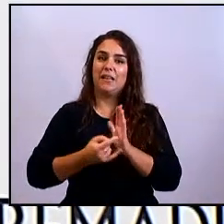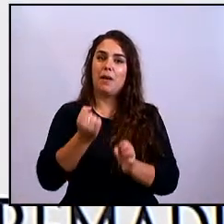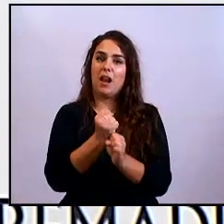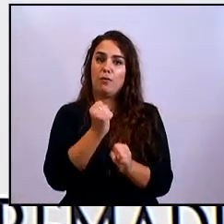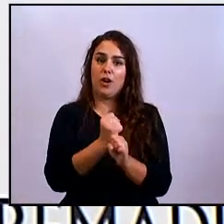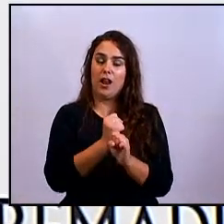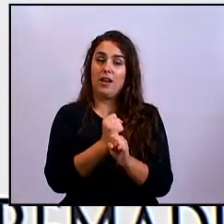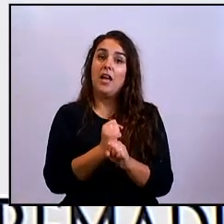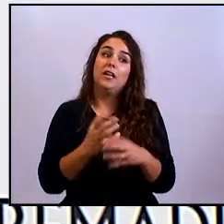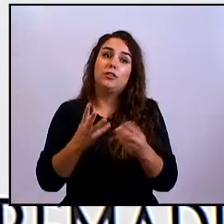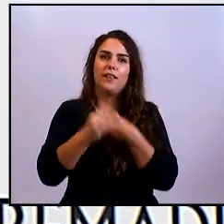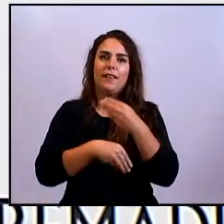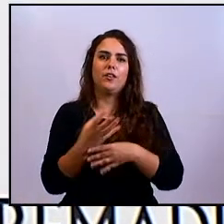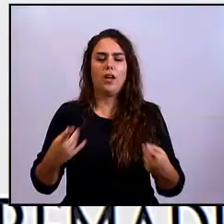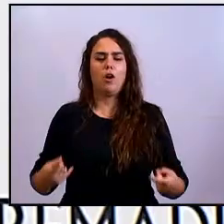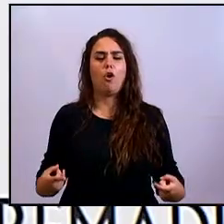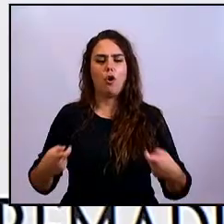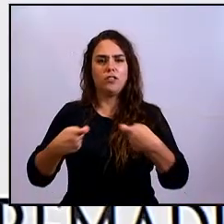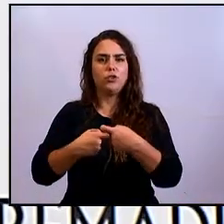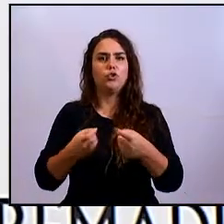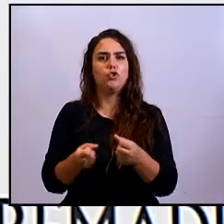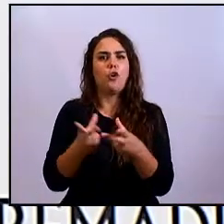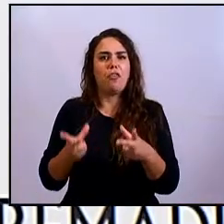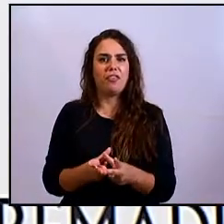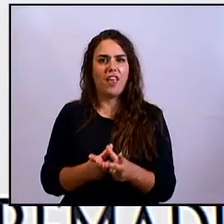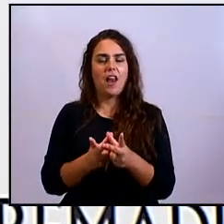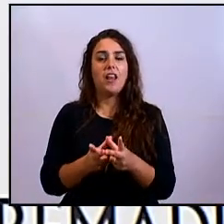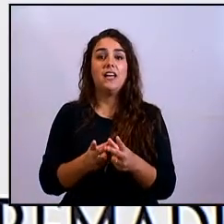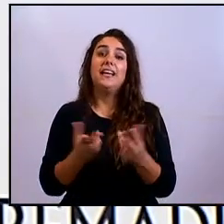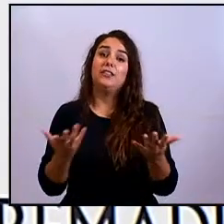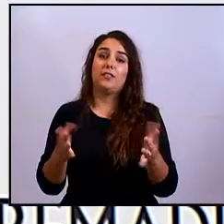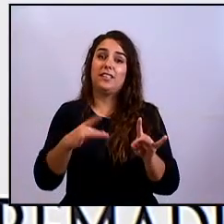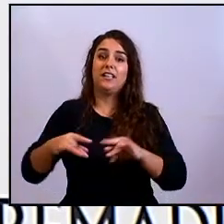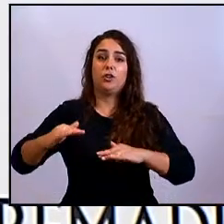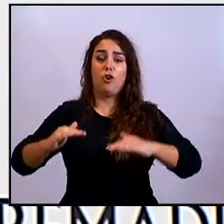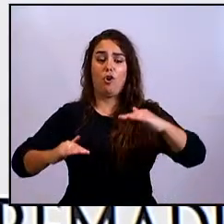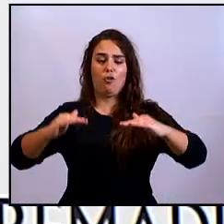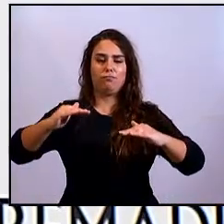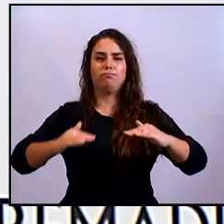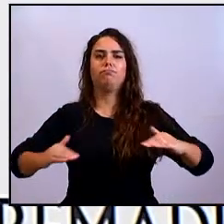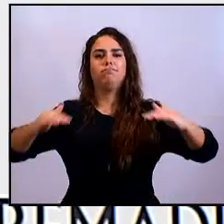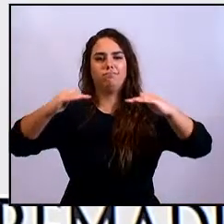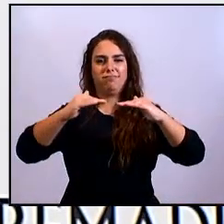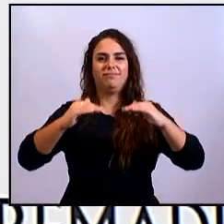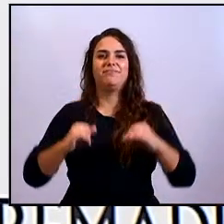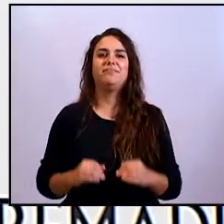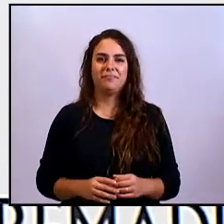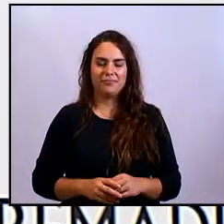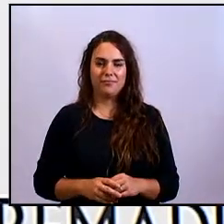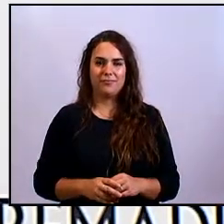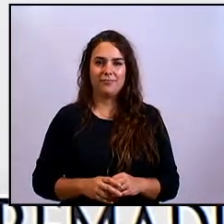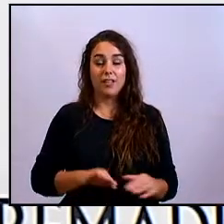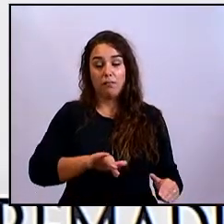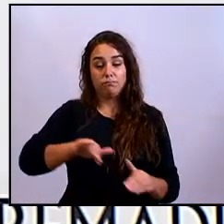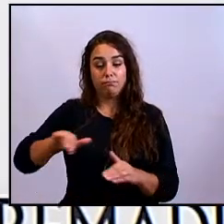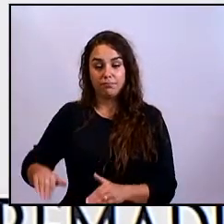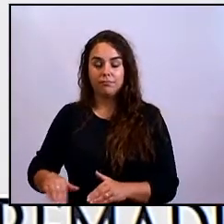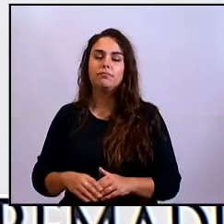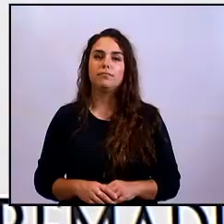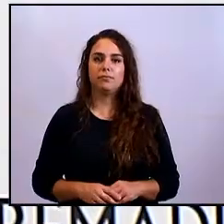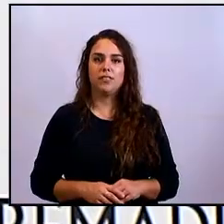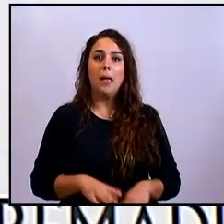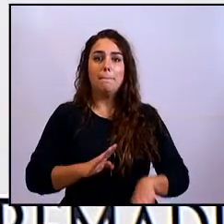favoreciendo con ello la cohesión social y el equilibrio territorial. Por otro lado, saben que para poder conseguir